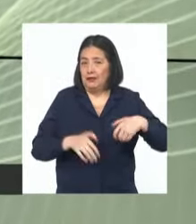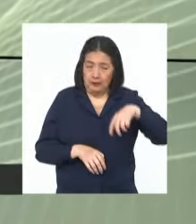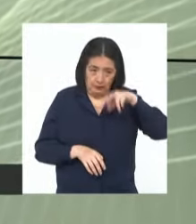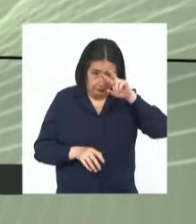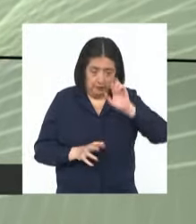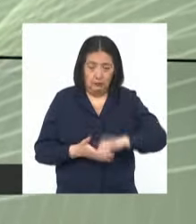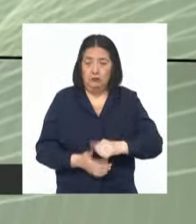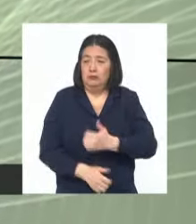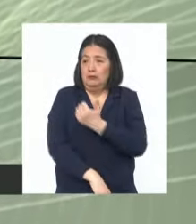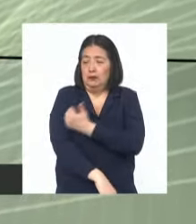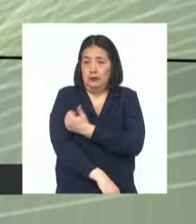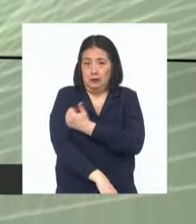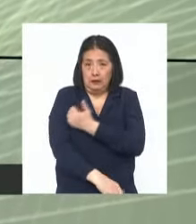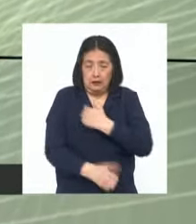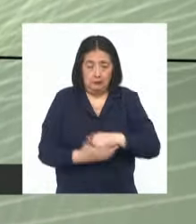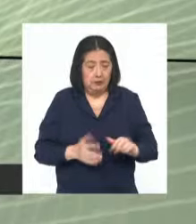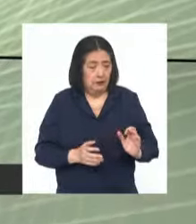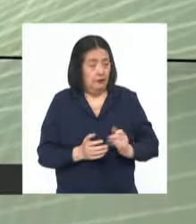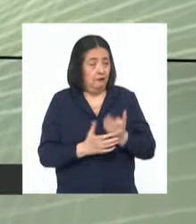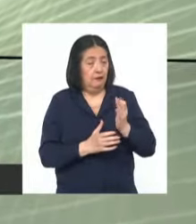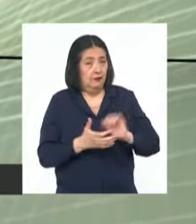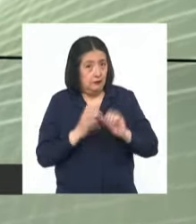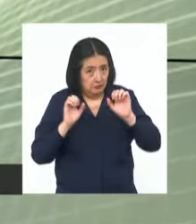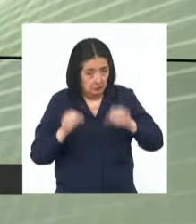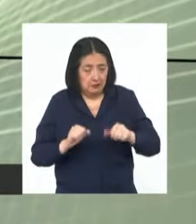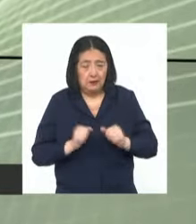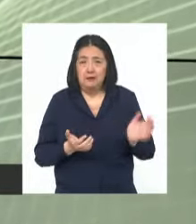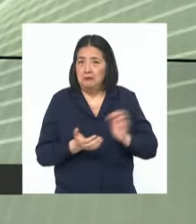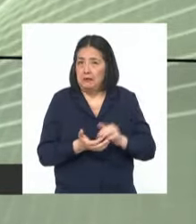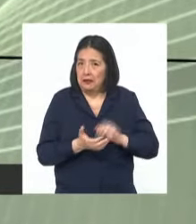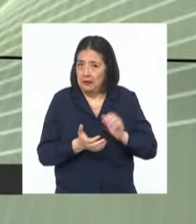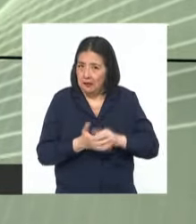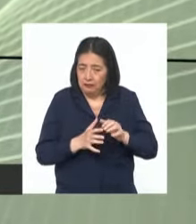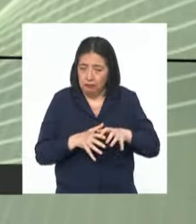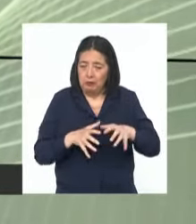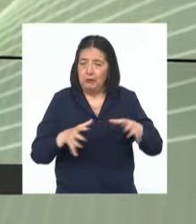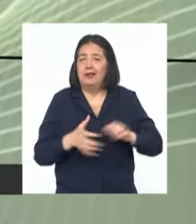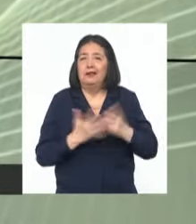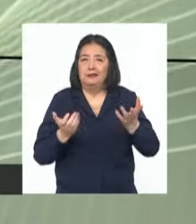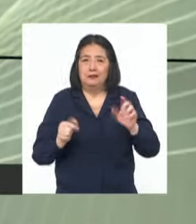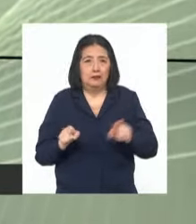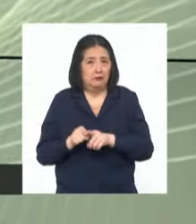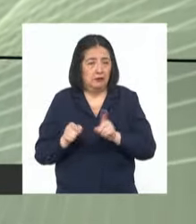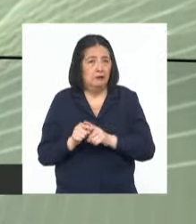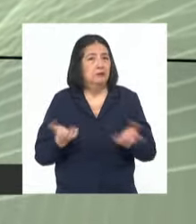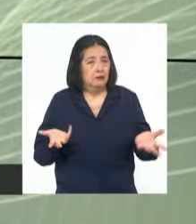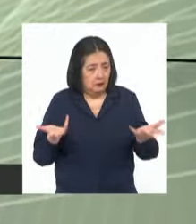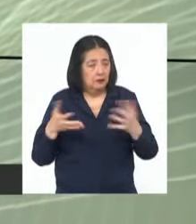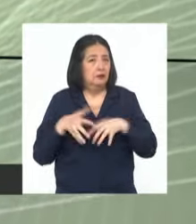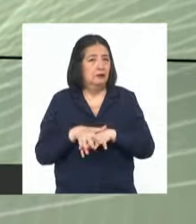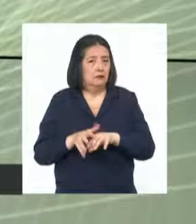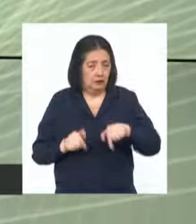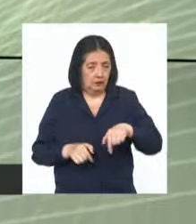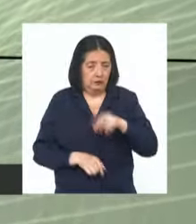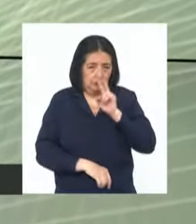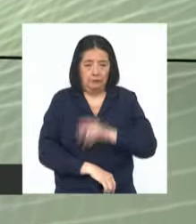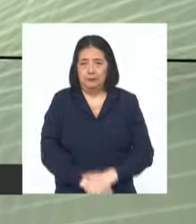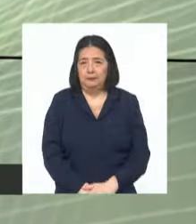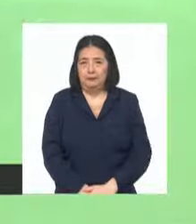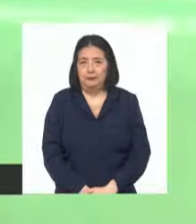las academias de la federación son una alternativa para seguir haciendo crecer este deporte, que además es uno de los más inclusivos en nuestro